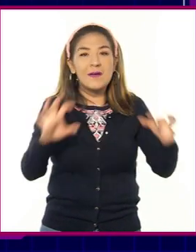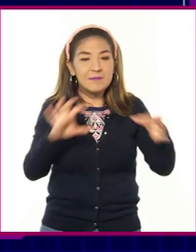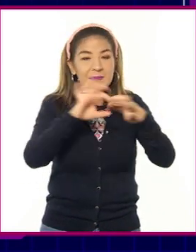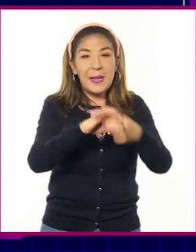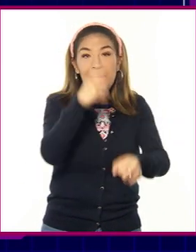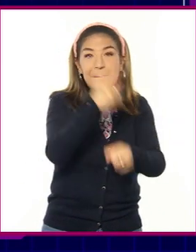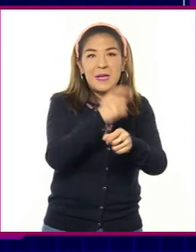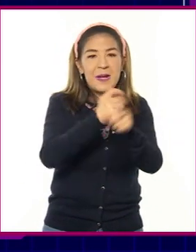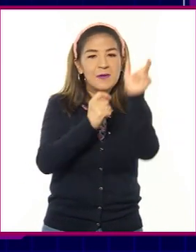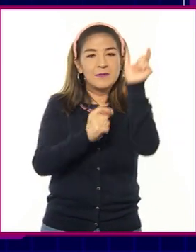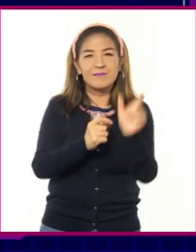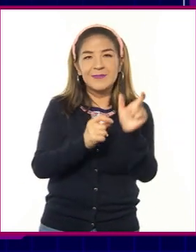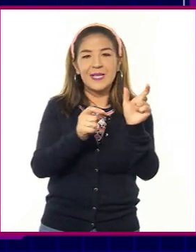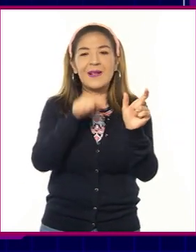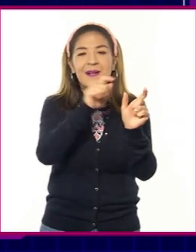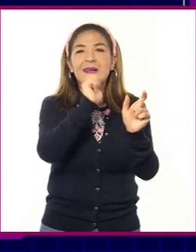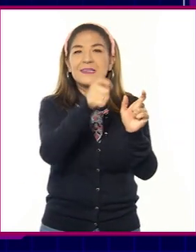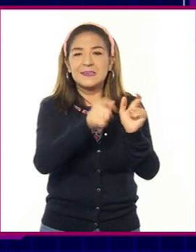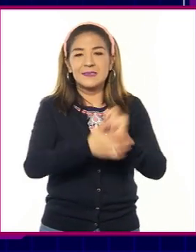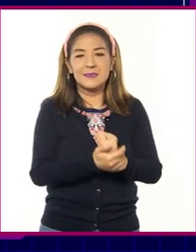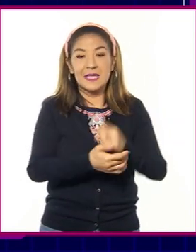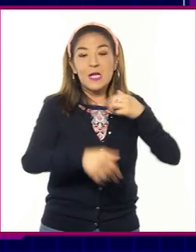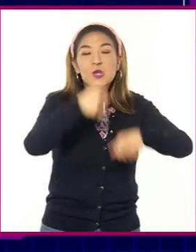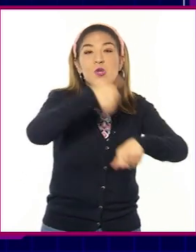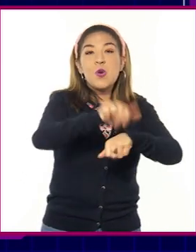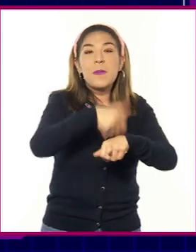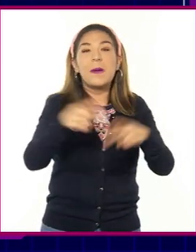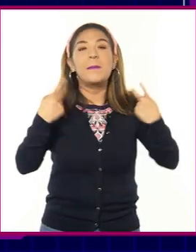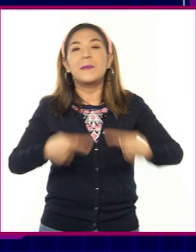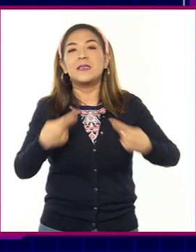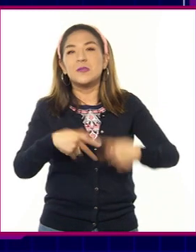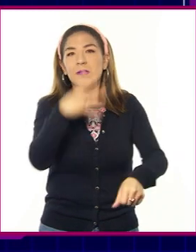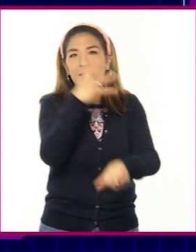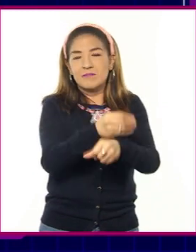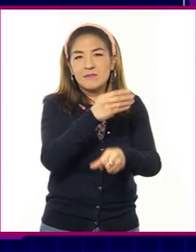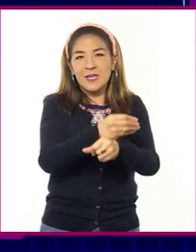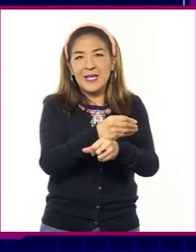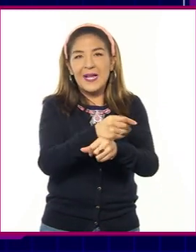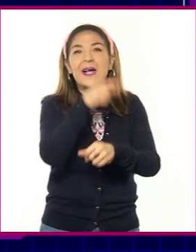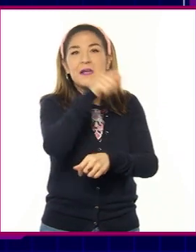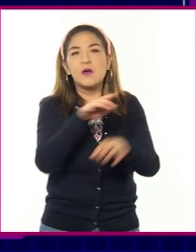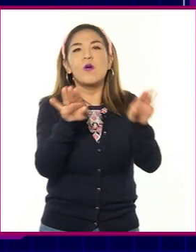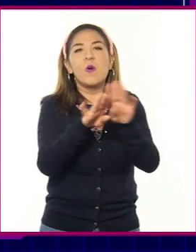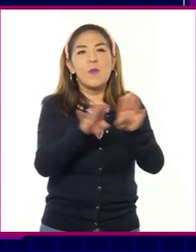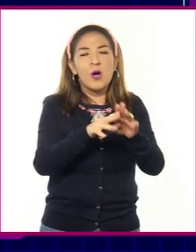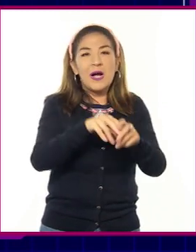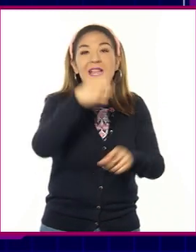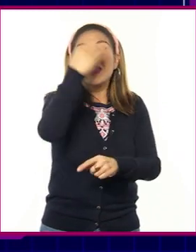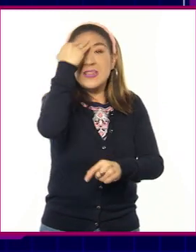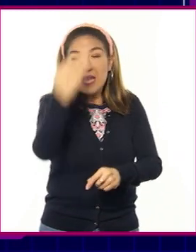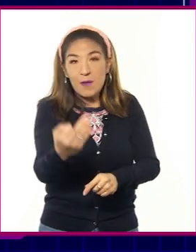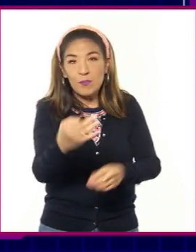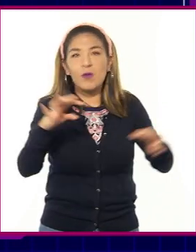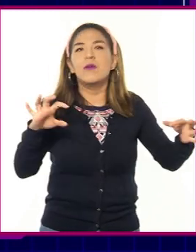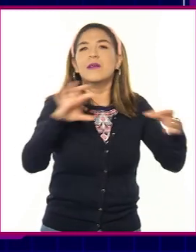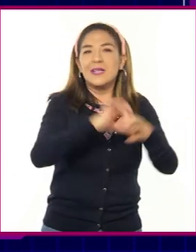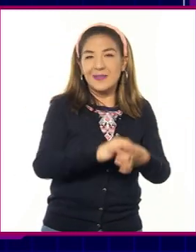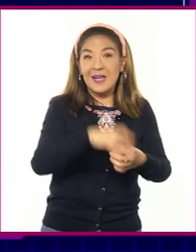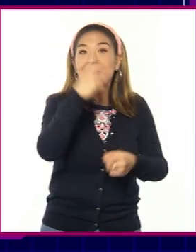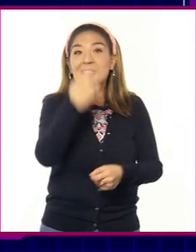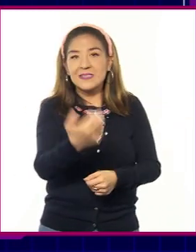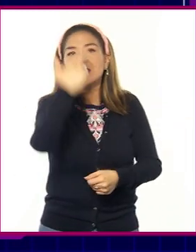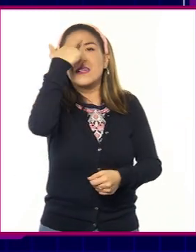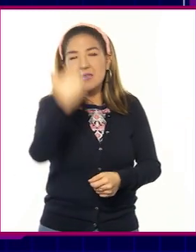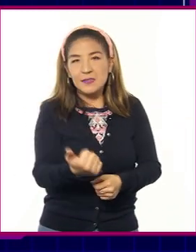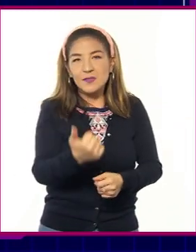primera razón, en este caso, el número de mecánicos, sino que se formó con mecánicos y tiempo. Por consecuencia,